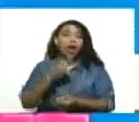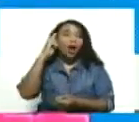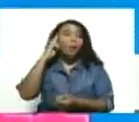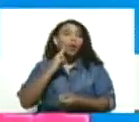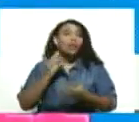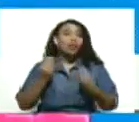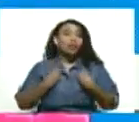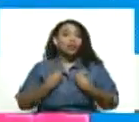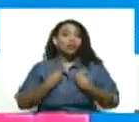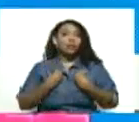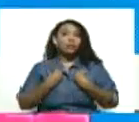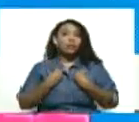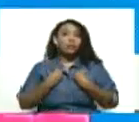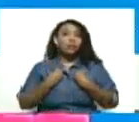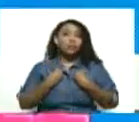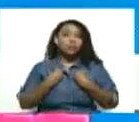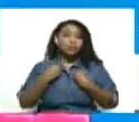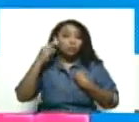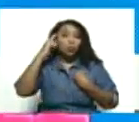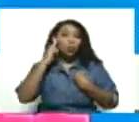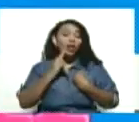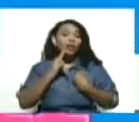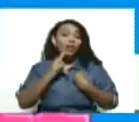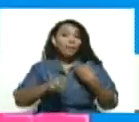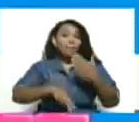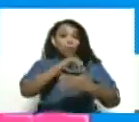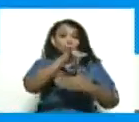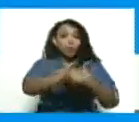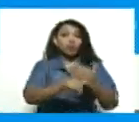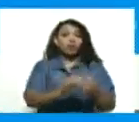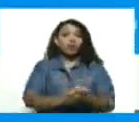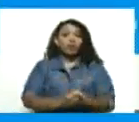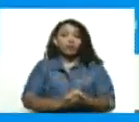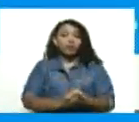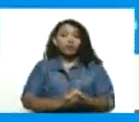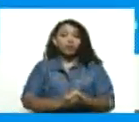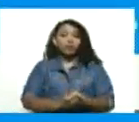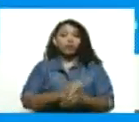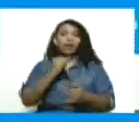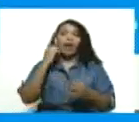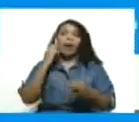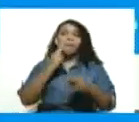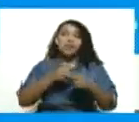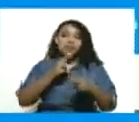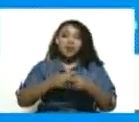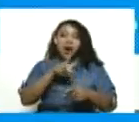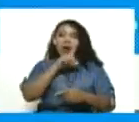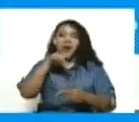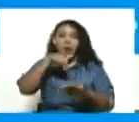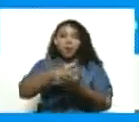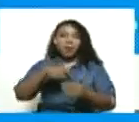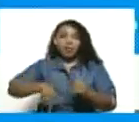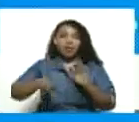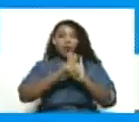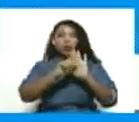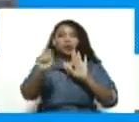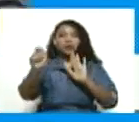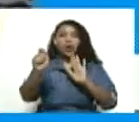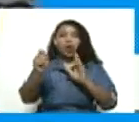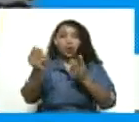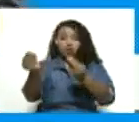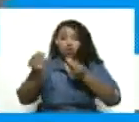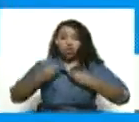vivo al Bolívar proyecto con su apellido en el nombre de esta Constitución y nos